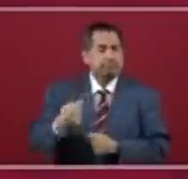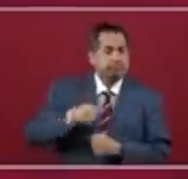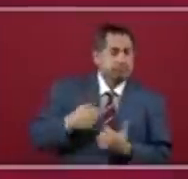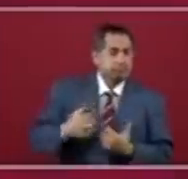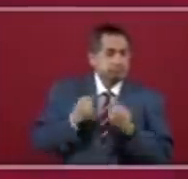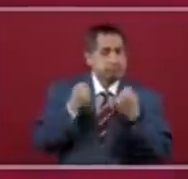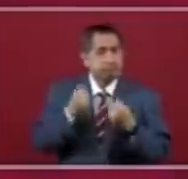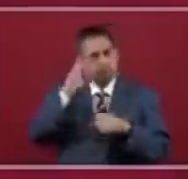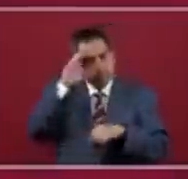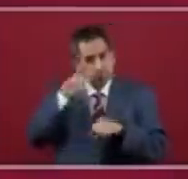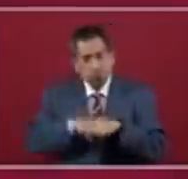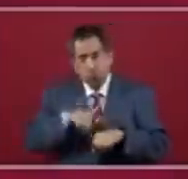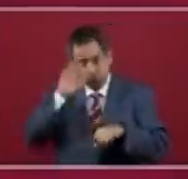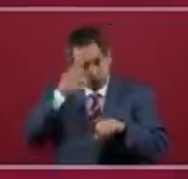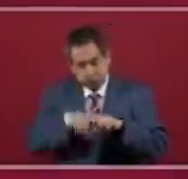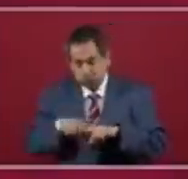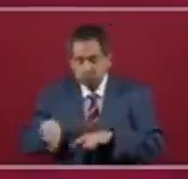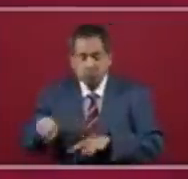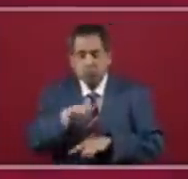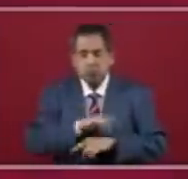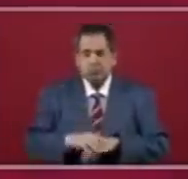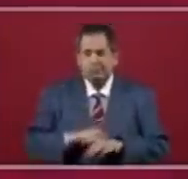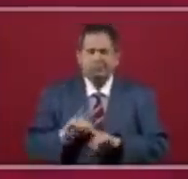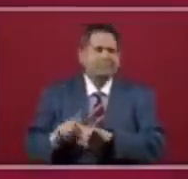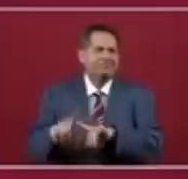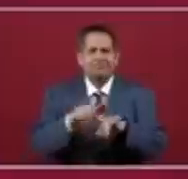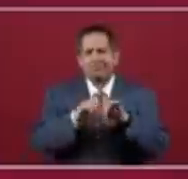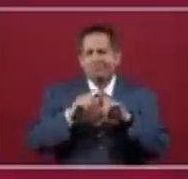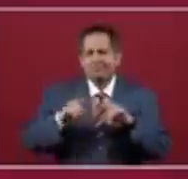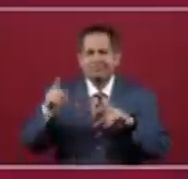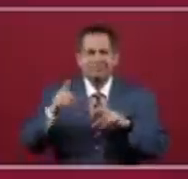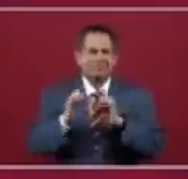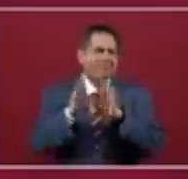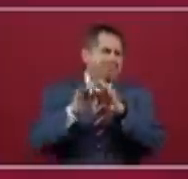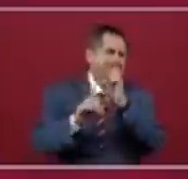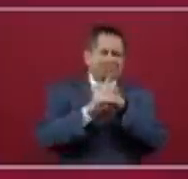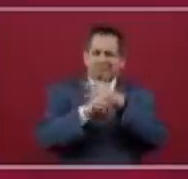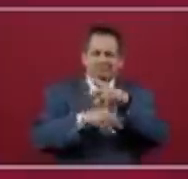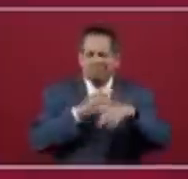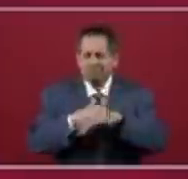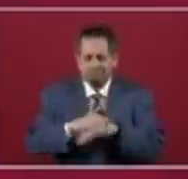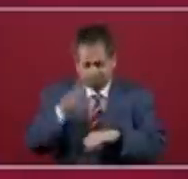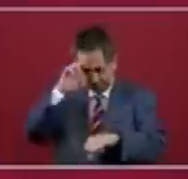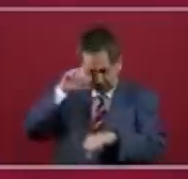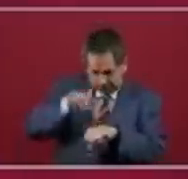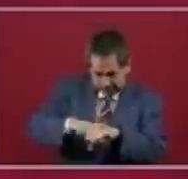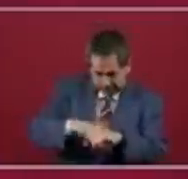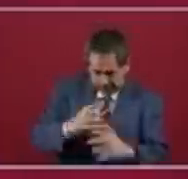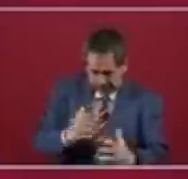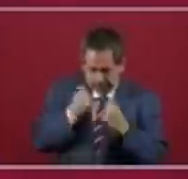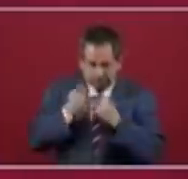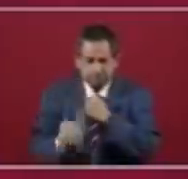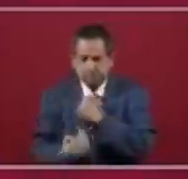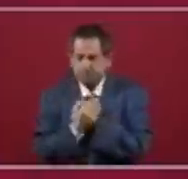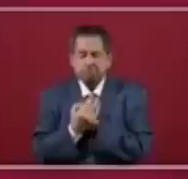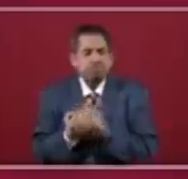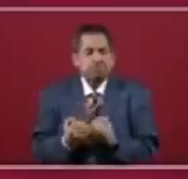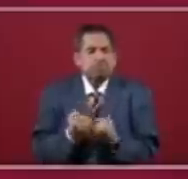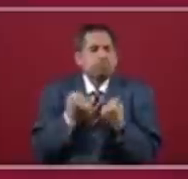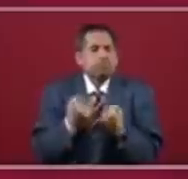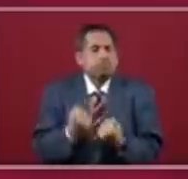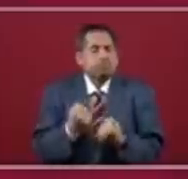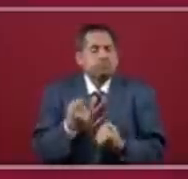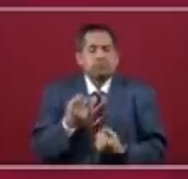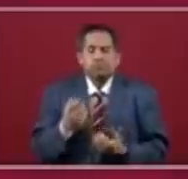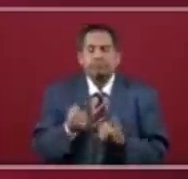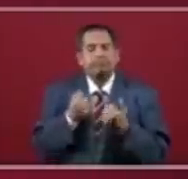Nuestras culturas nos han salvado de todas las calamidades. Es por nuestras culturas